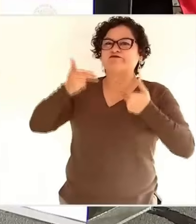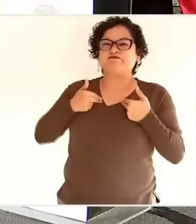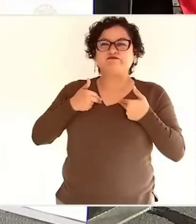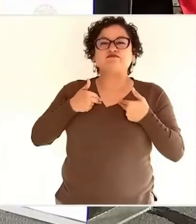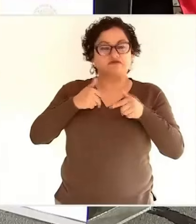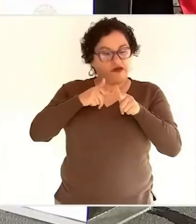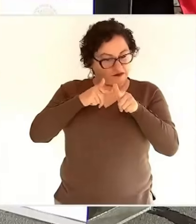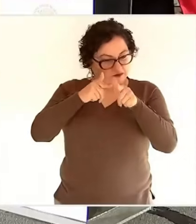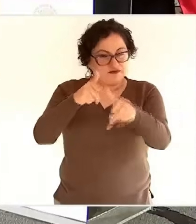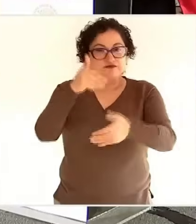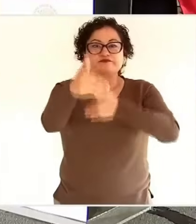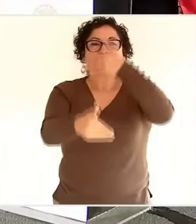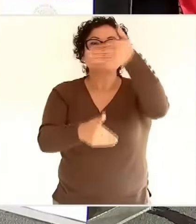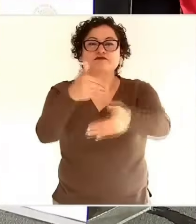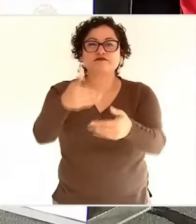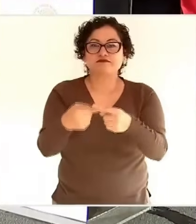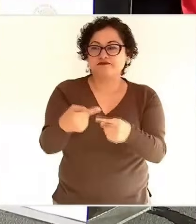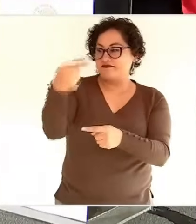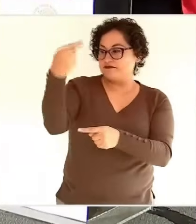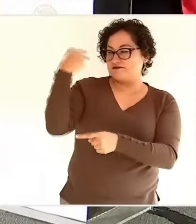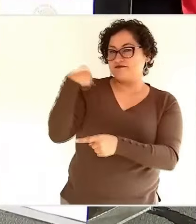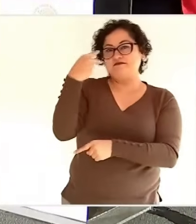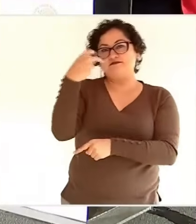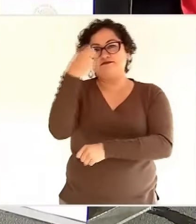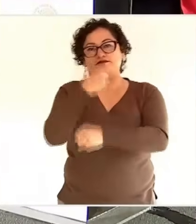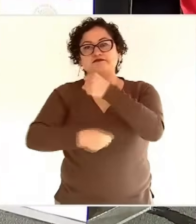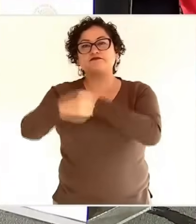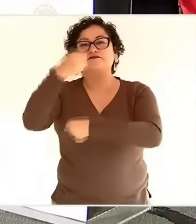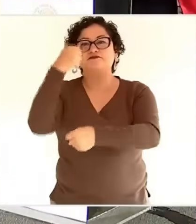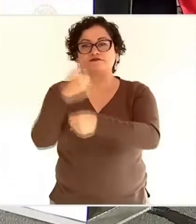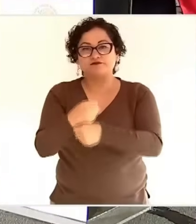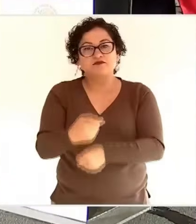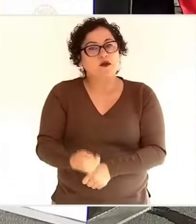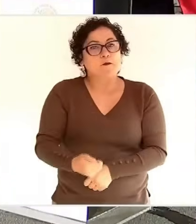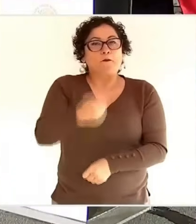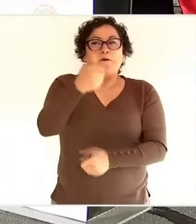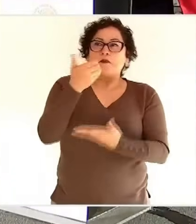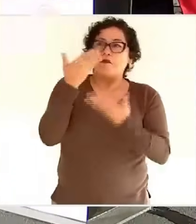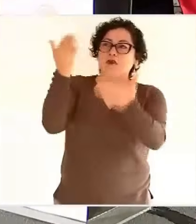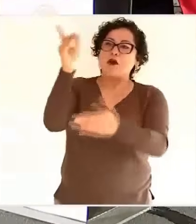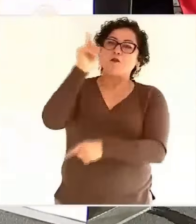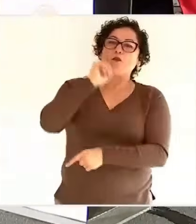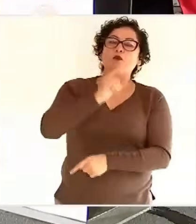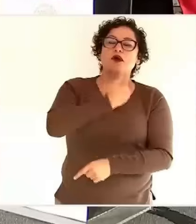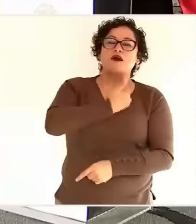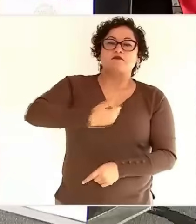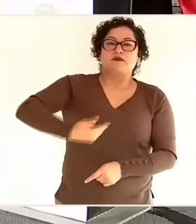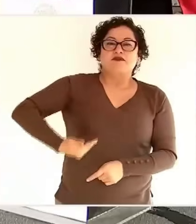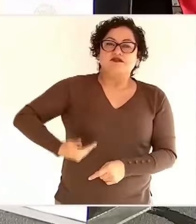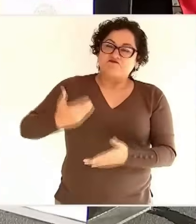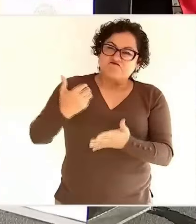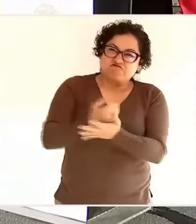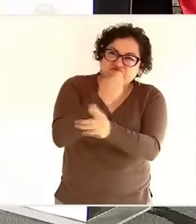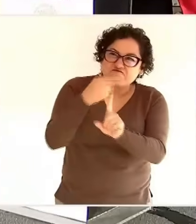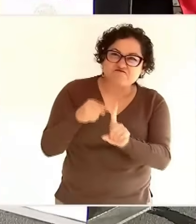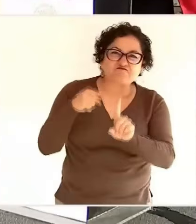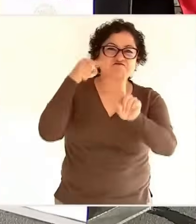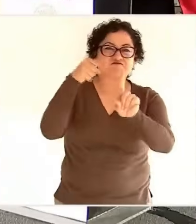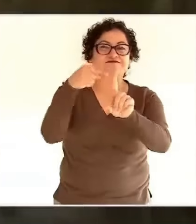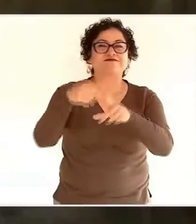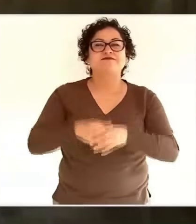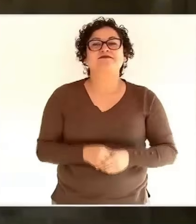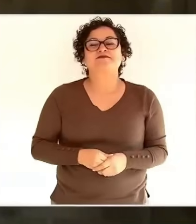siglos de vida independiente, tener a la primera mujer presidente. Por último,